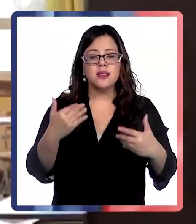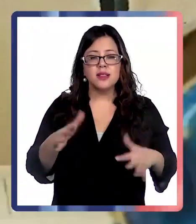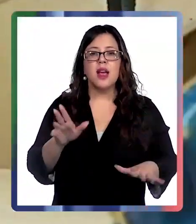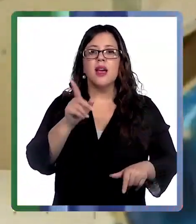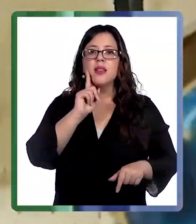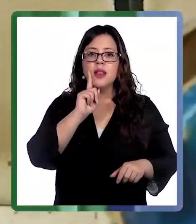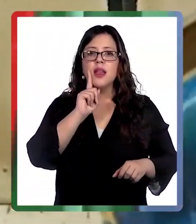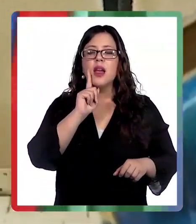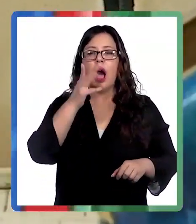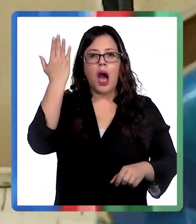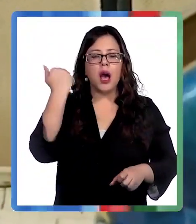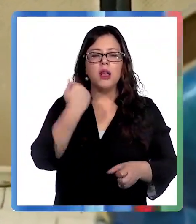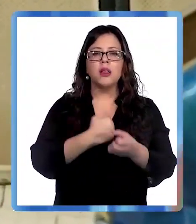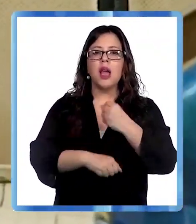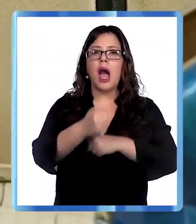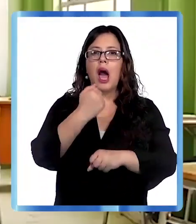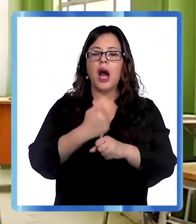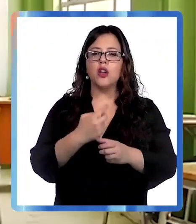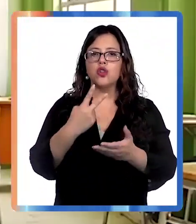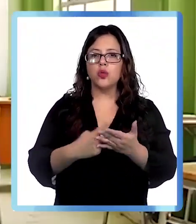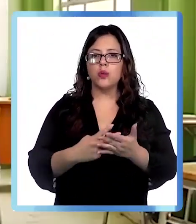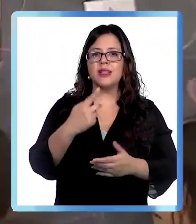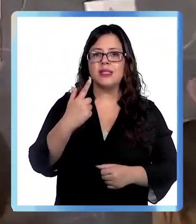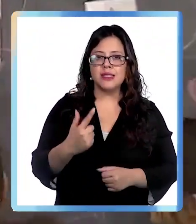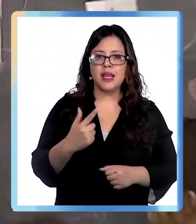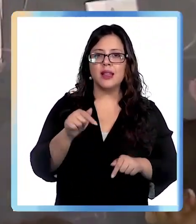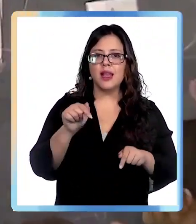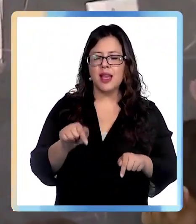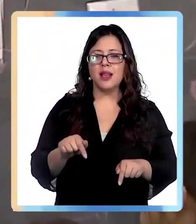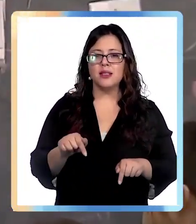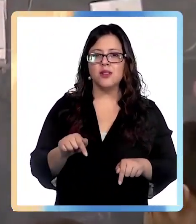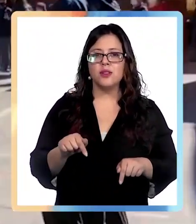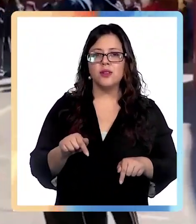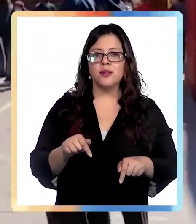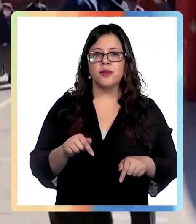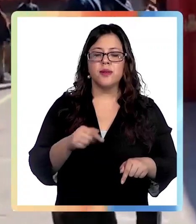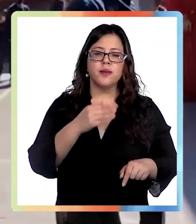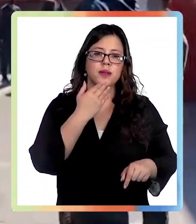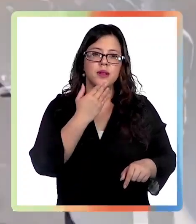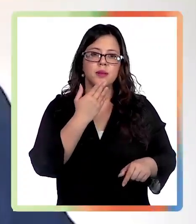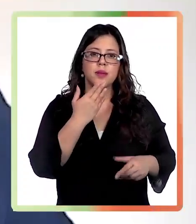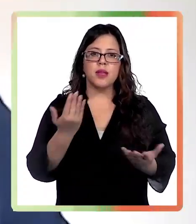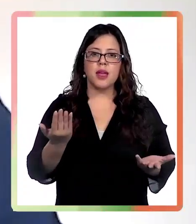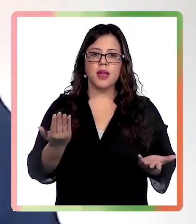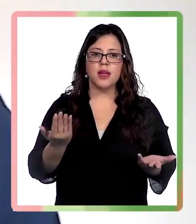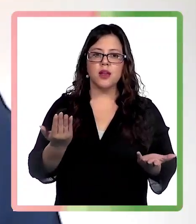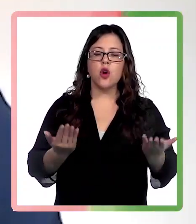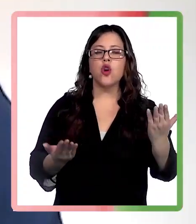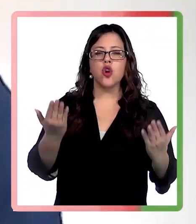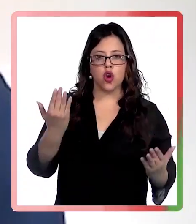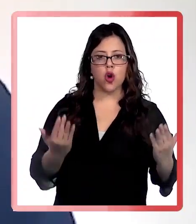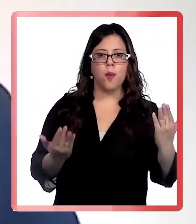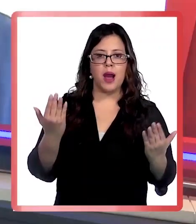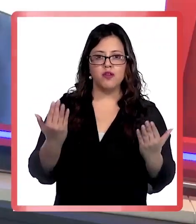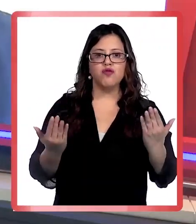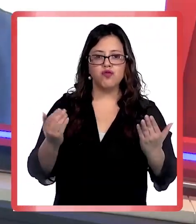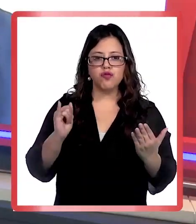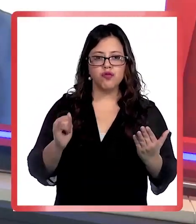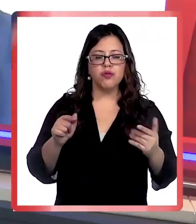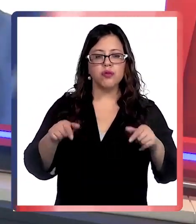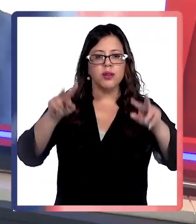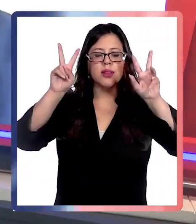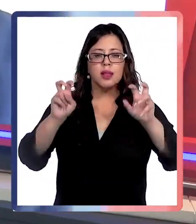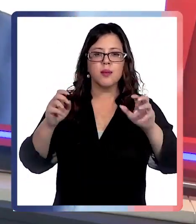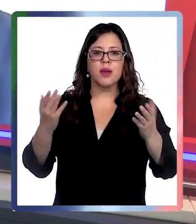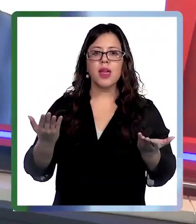2007 en relación a ella, de modo que también pudimos hacer una comparativa. Y en ese sentido podemos advertir lo siguiente. En el